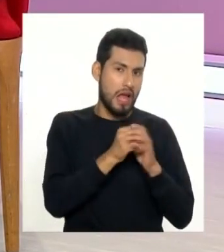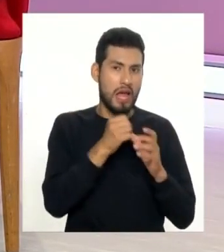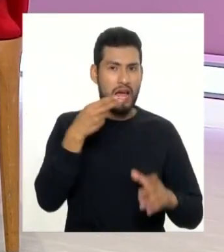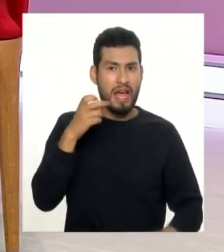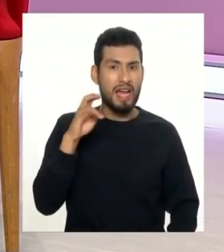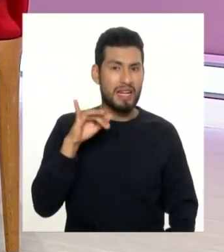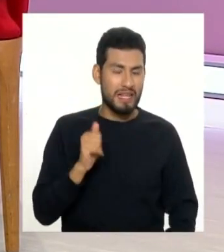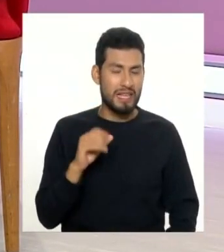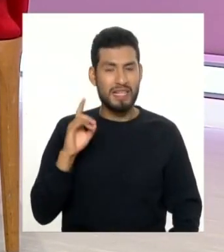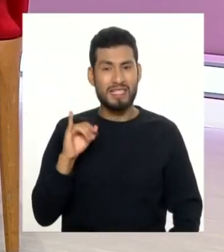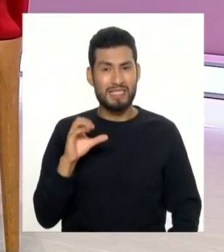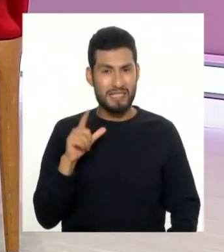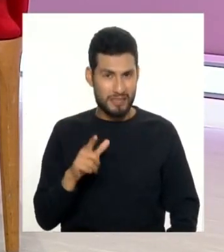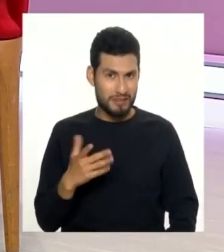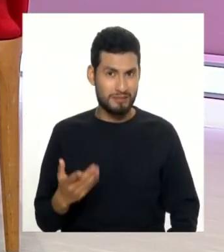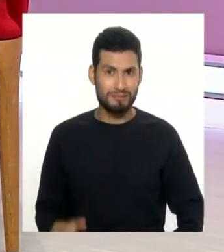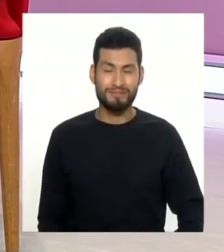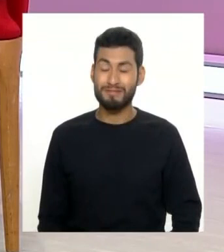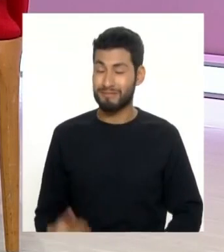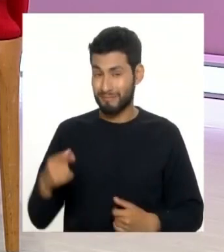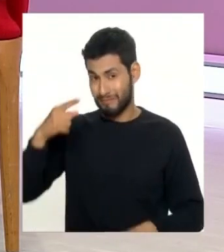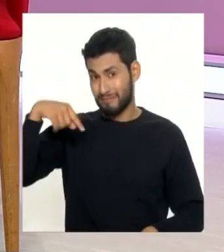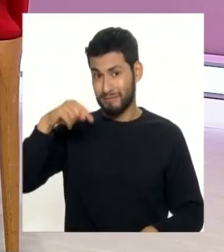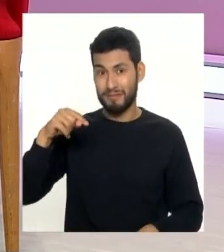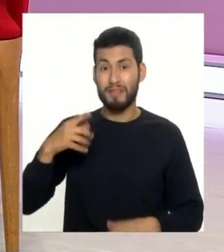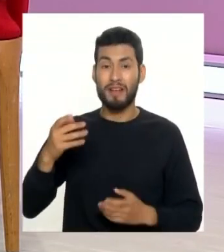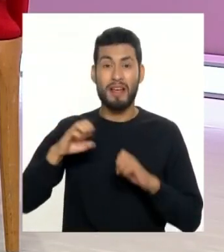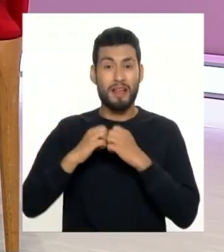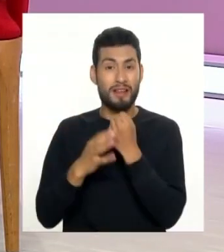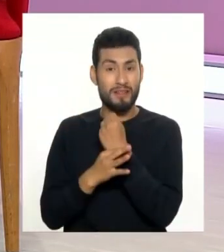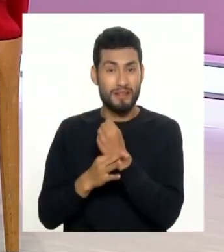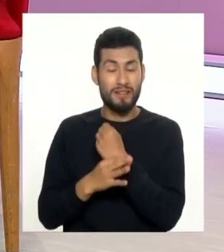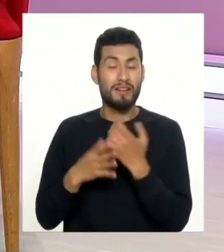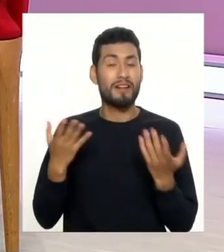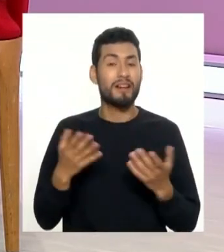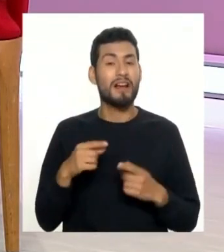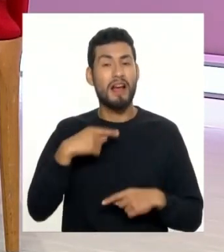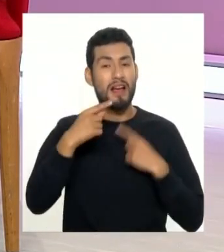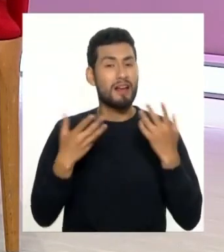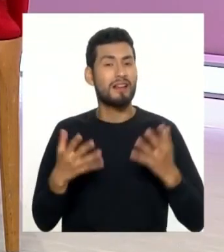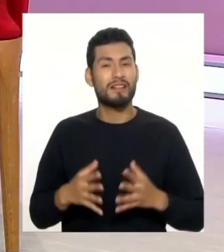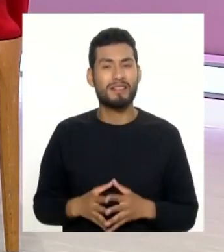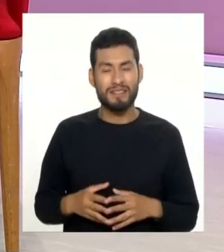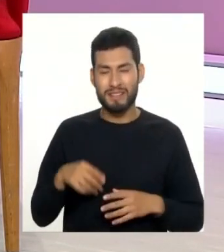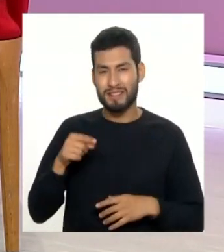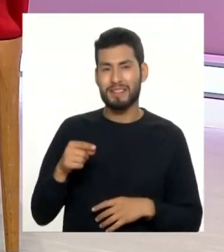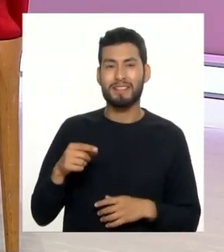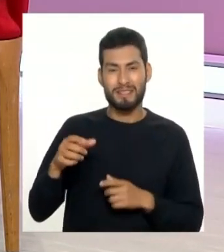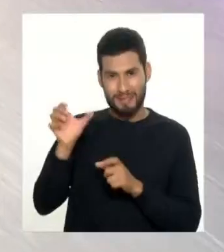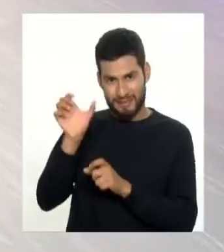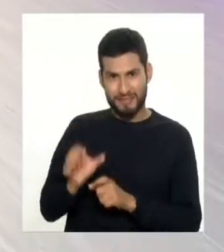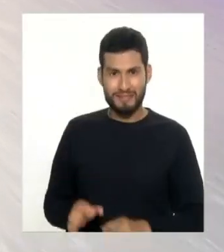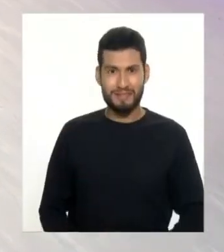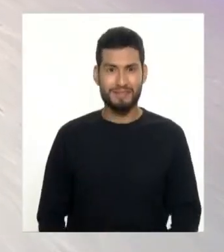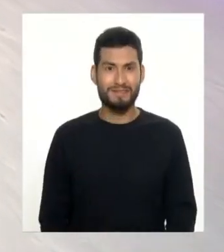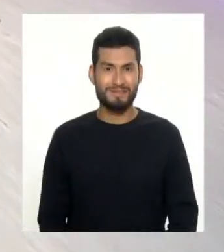este caso discal, con incidencia lumbar. Pero ya volvemos con Cuerpo Médico hablando de la hernia discal.